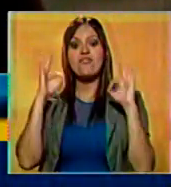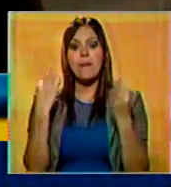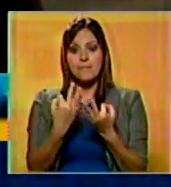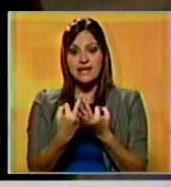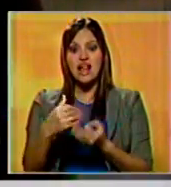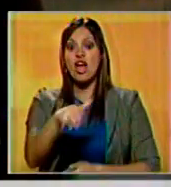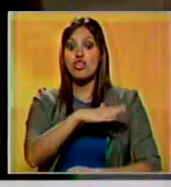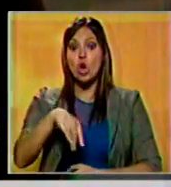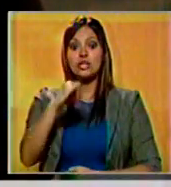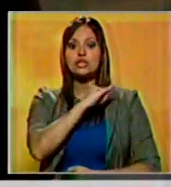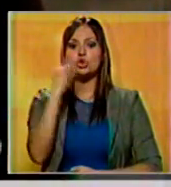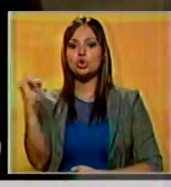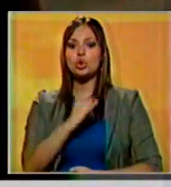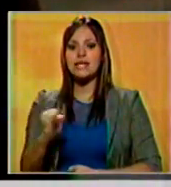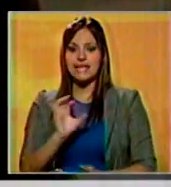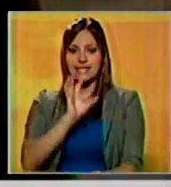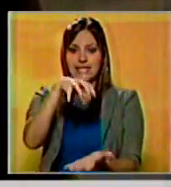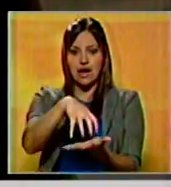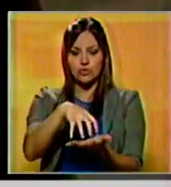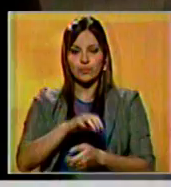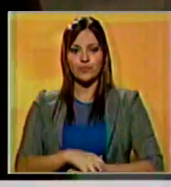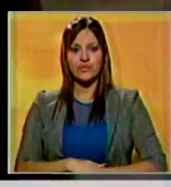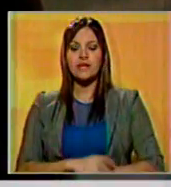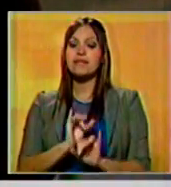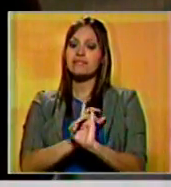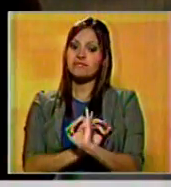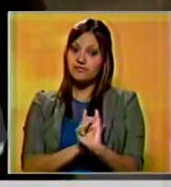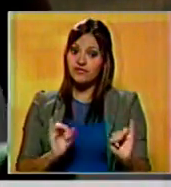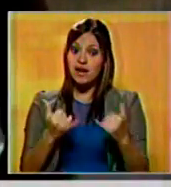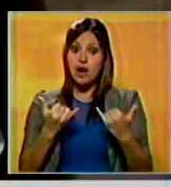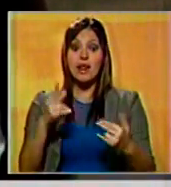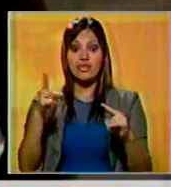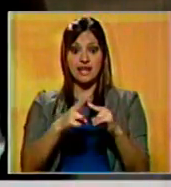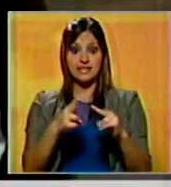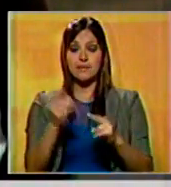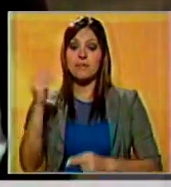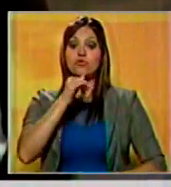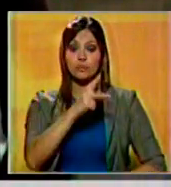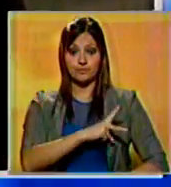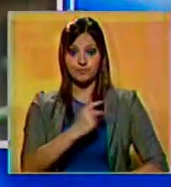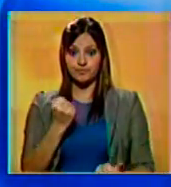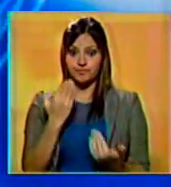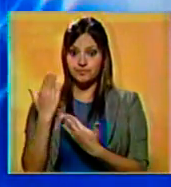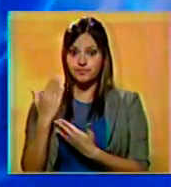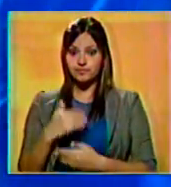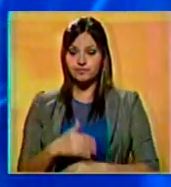familiares en el estado Zulia. Es la información que podemos aportar a esta hora desde Táchira. Ustedes continúen con más.